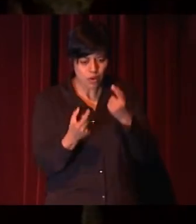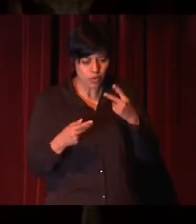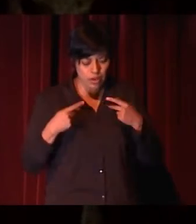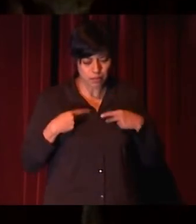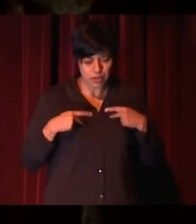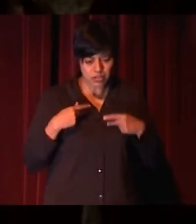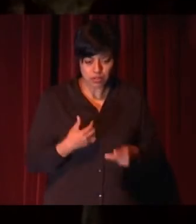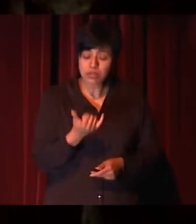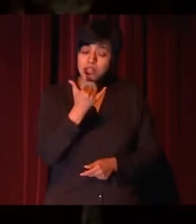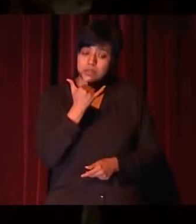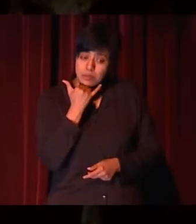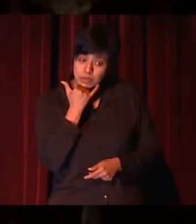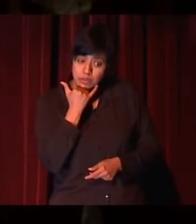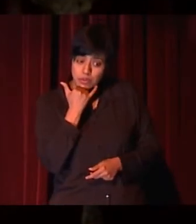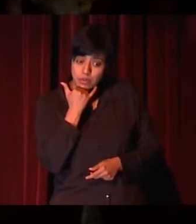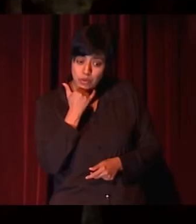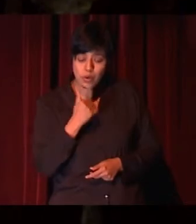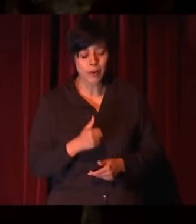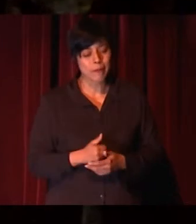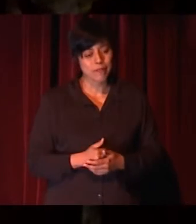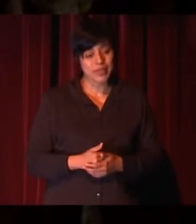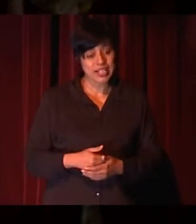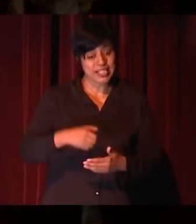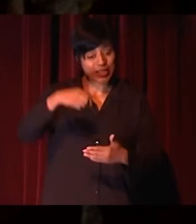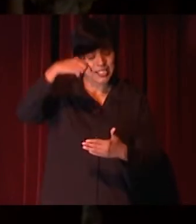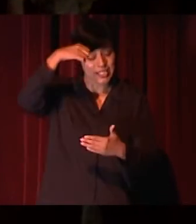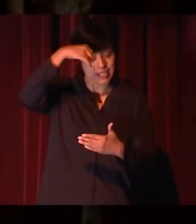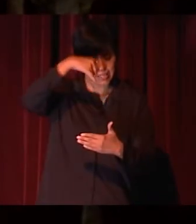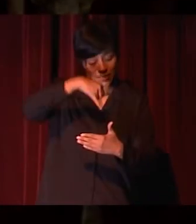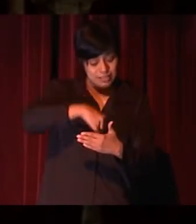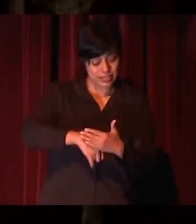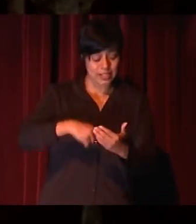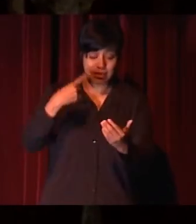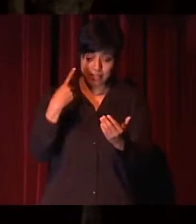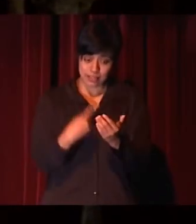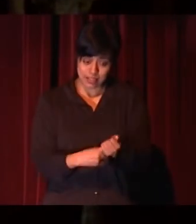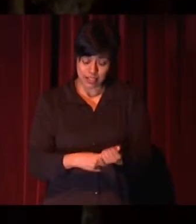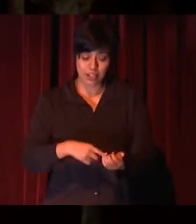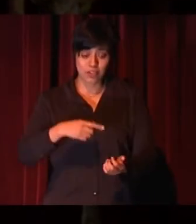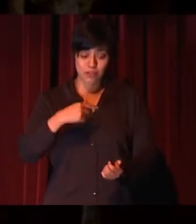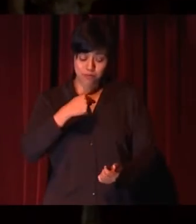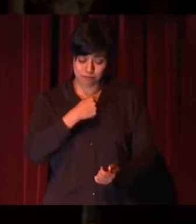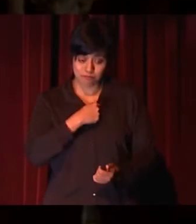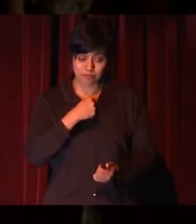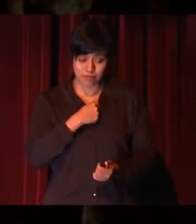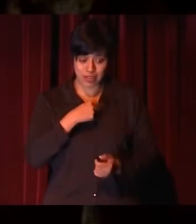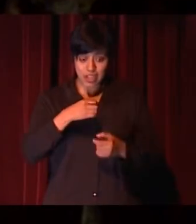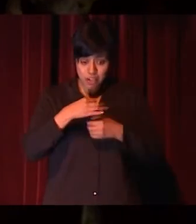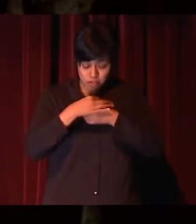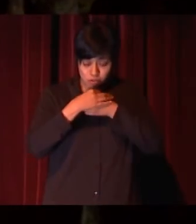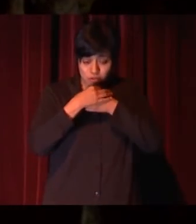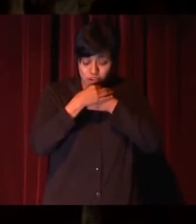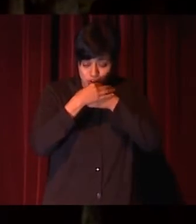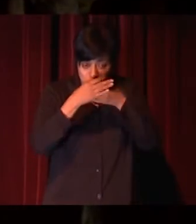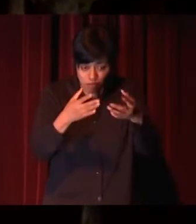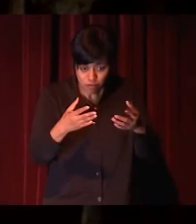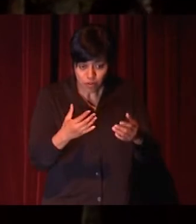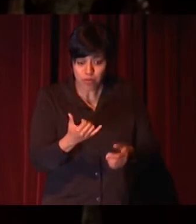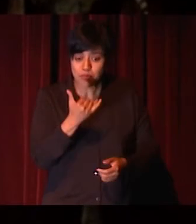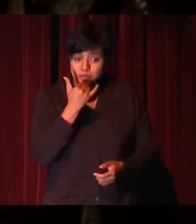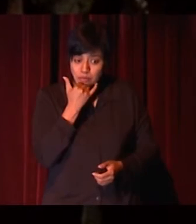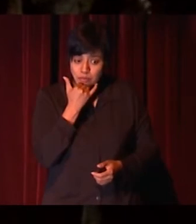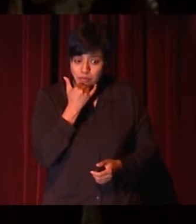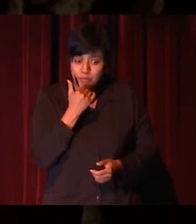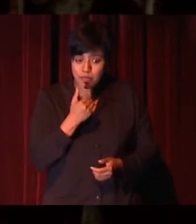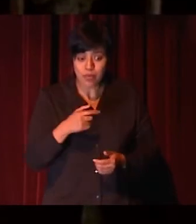informando que lo perdonas algo dentro de ti está cambiando tú ni informes a alguien que lo perdonas y dentro de ti lo